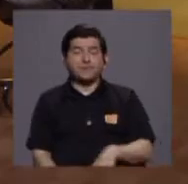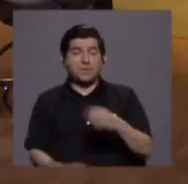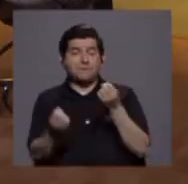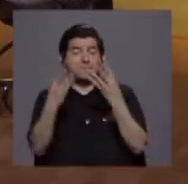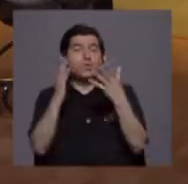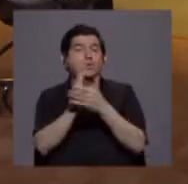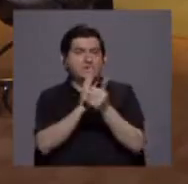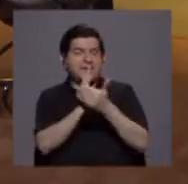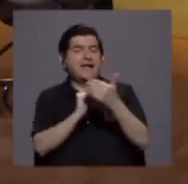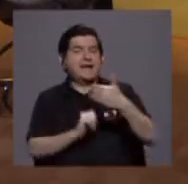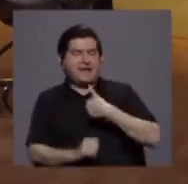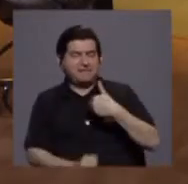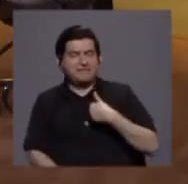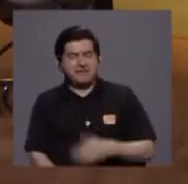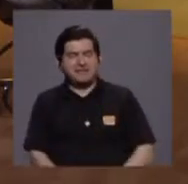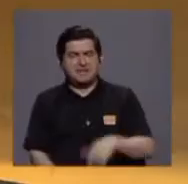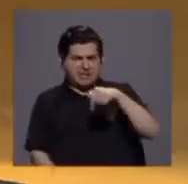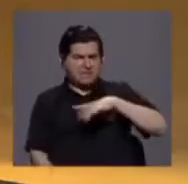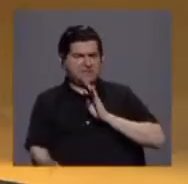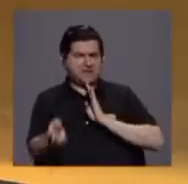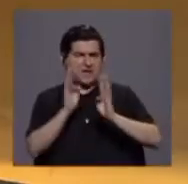talentos, porque aquí nos ha hablado